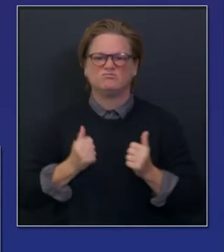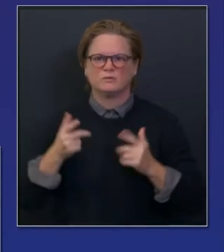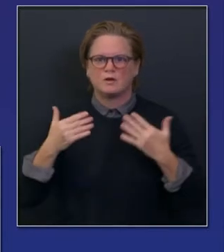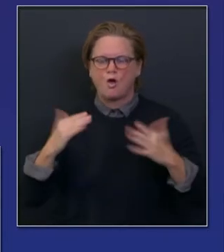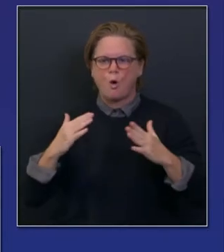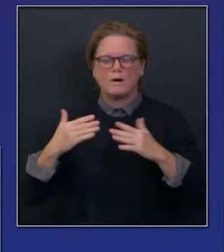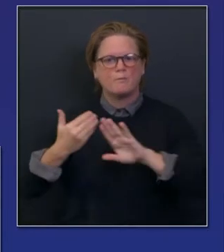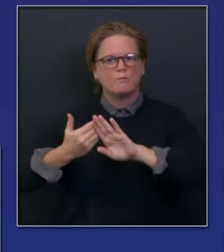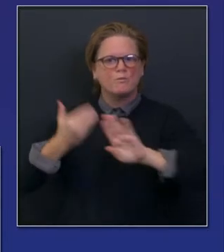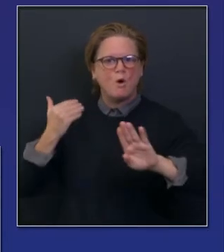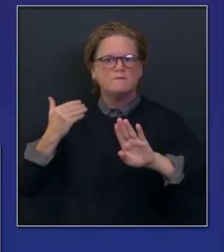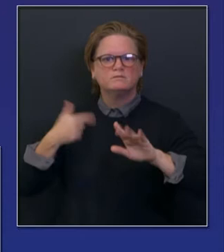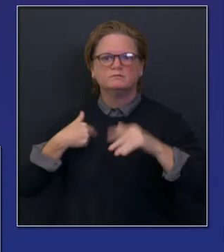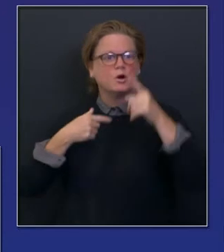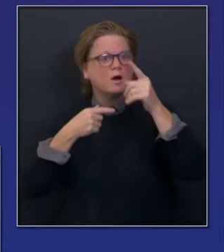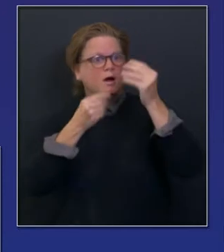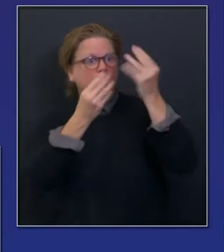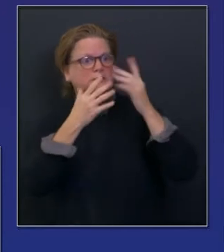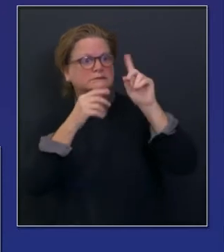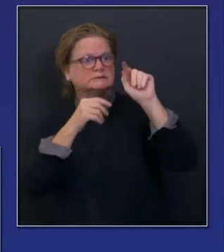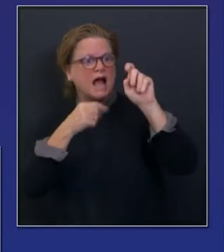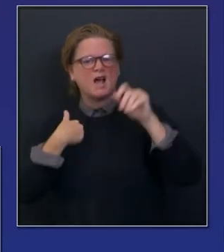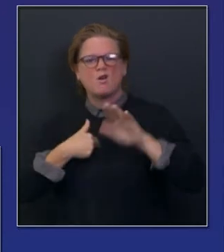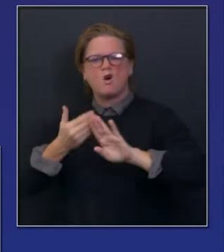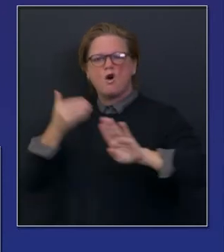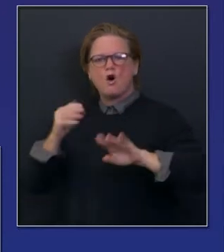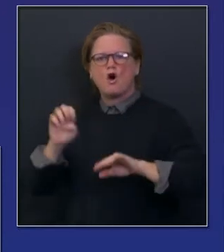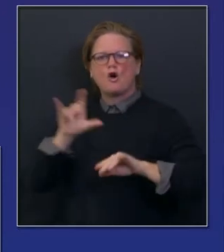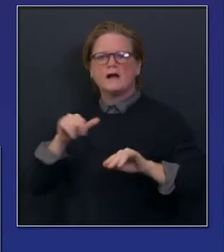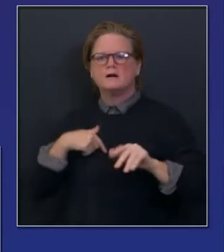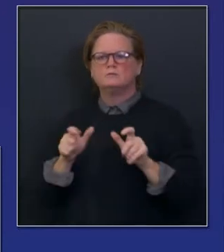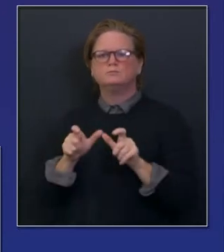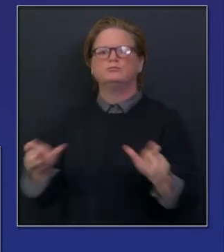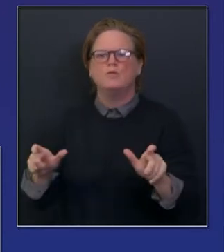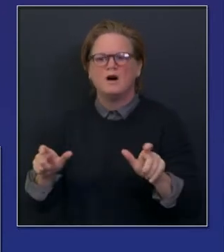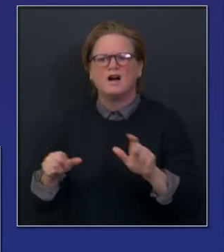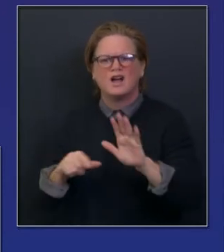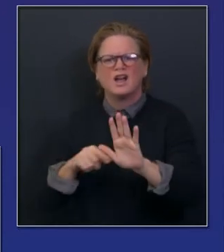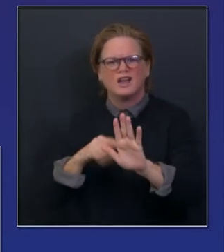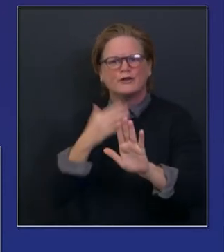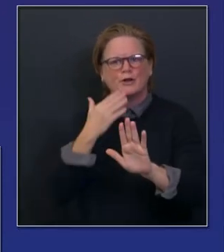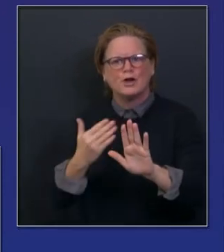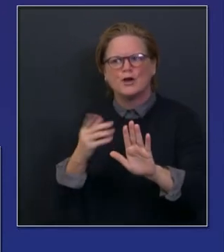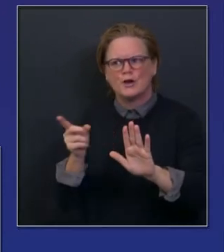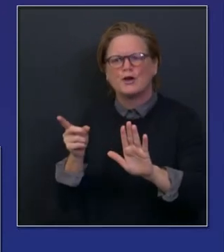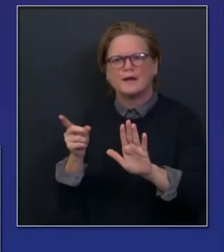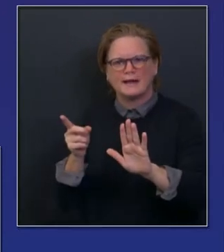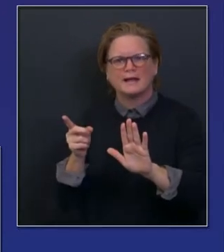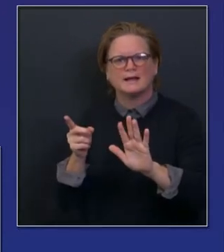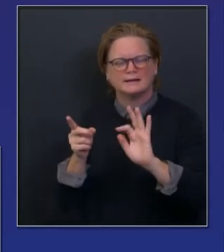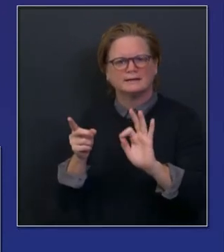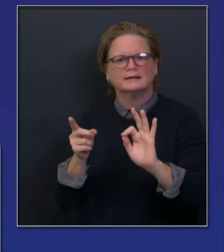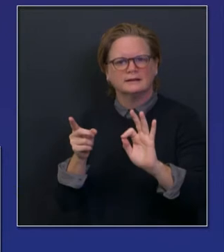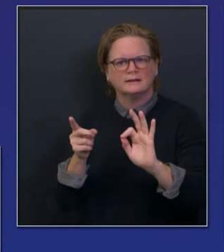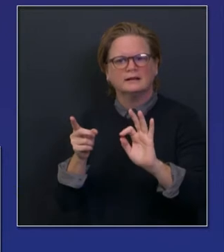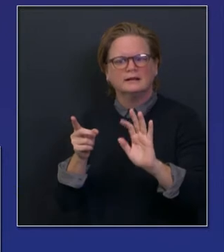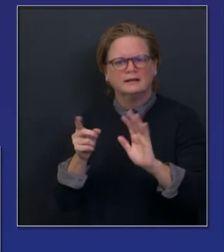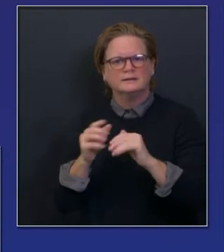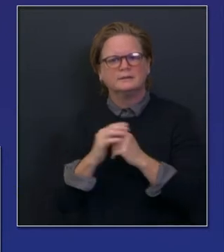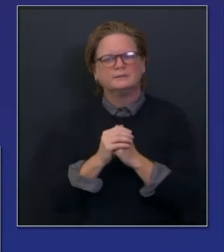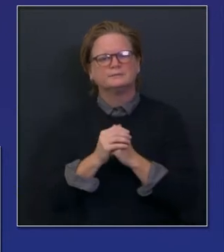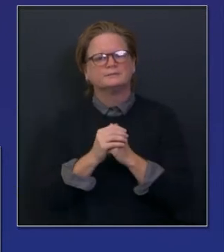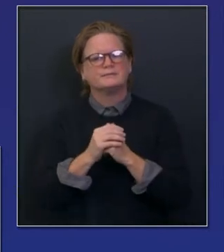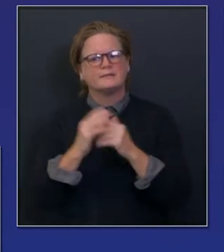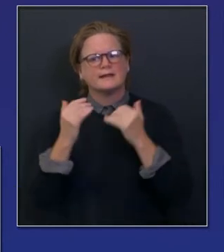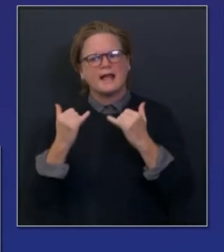esta orden regional de mantenerse en casa. En el Valle de San Joaquín, les recuerdo, estaban a 0% durante el fin